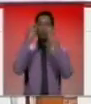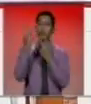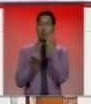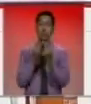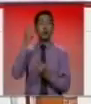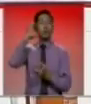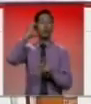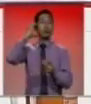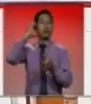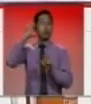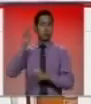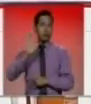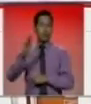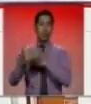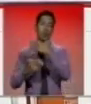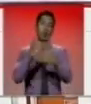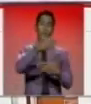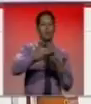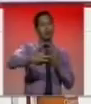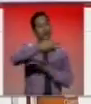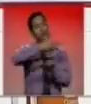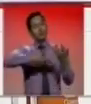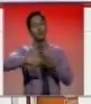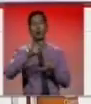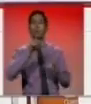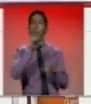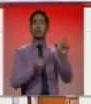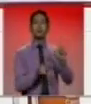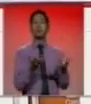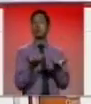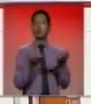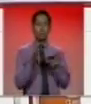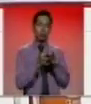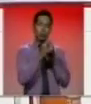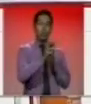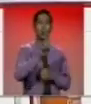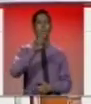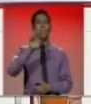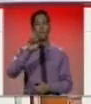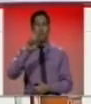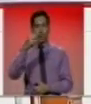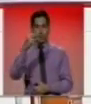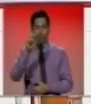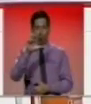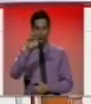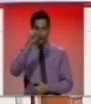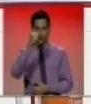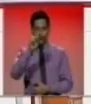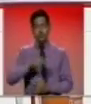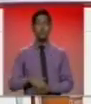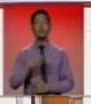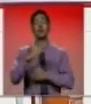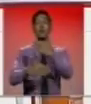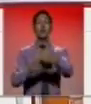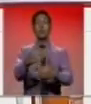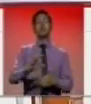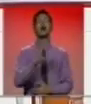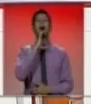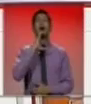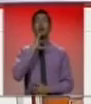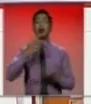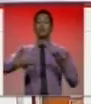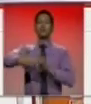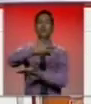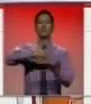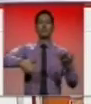puerto principal, para luego compartir con ciudadanos del sector de Los Vergeles. Finalmente, Glass fue parte de una cena popular en el sector de La